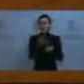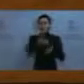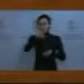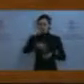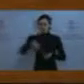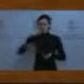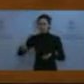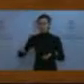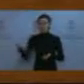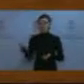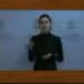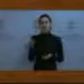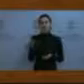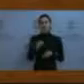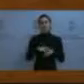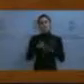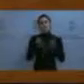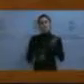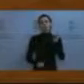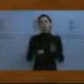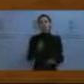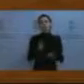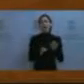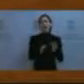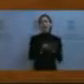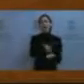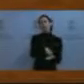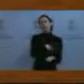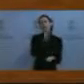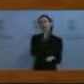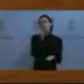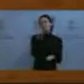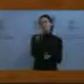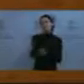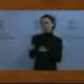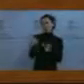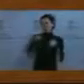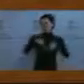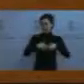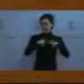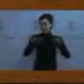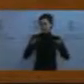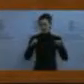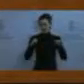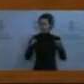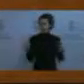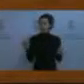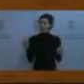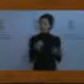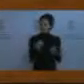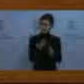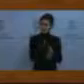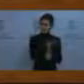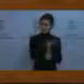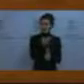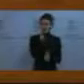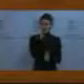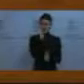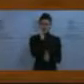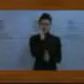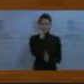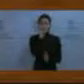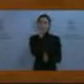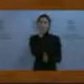están esas actuaciones al juzgado a la Cámara. Esto se tiene que acabar, ¿no? Por lo tanto, esas dos consideraciones